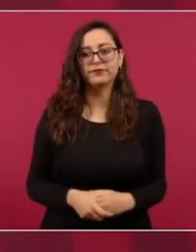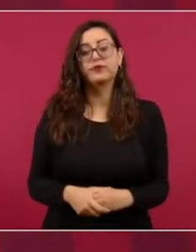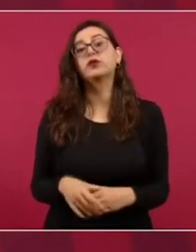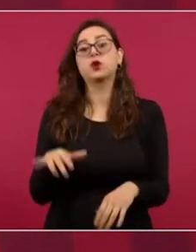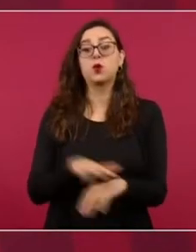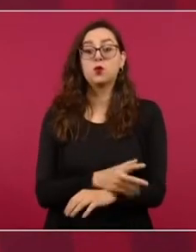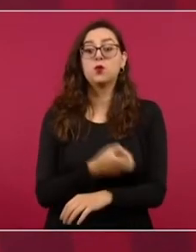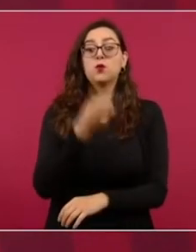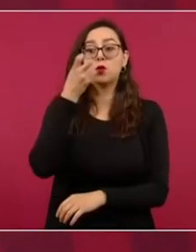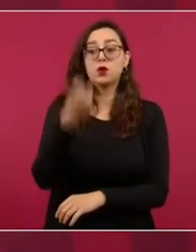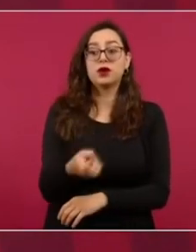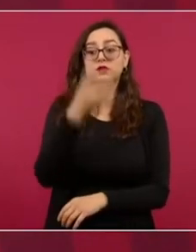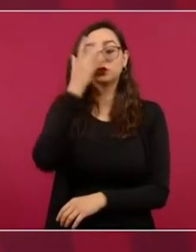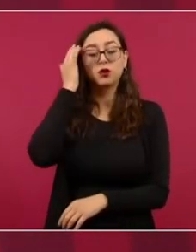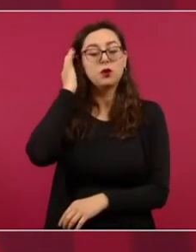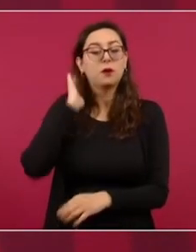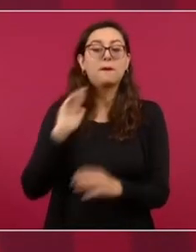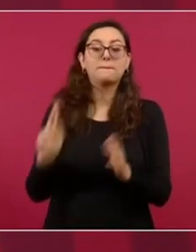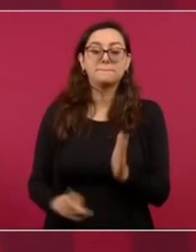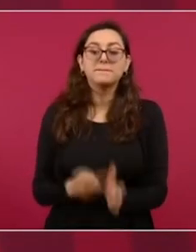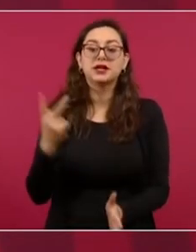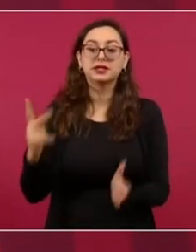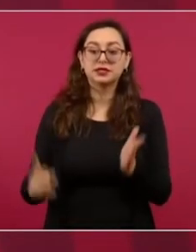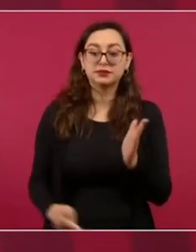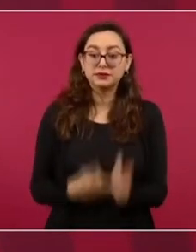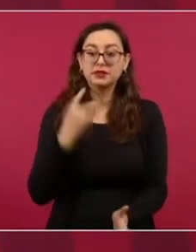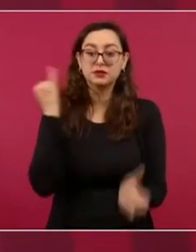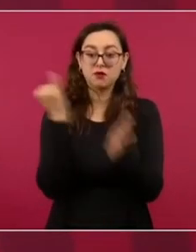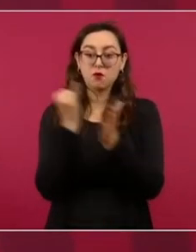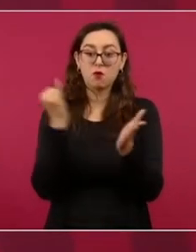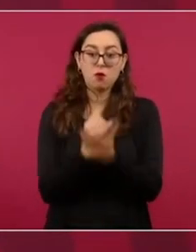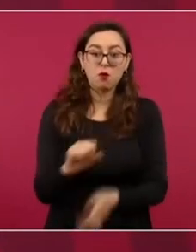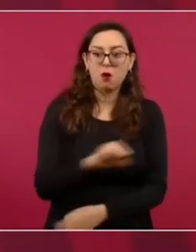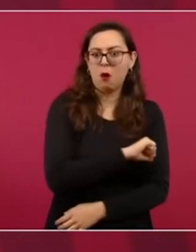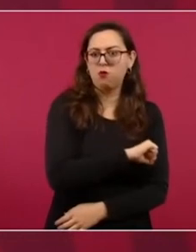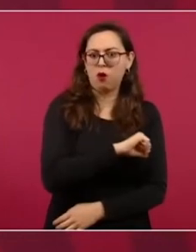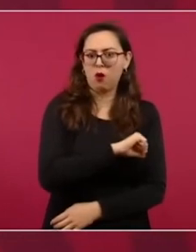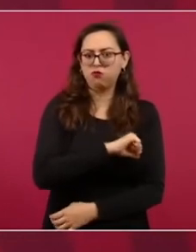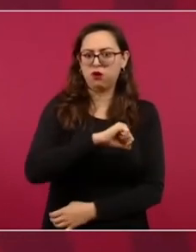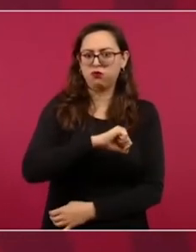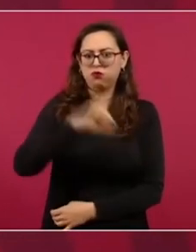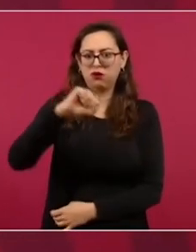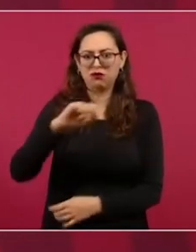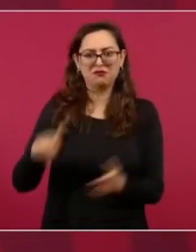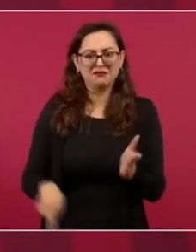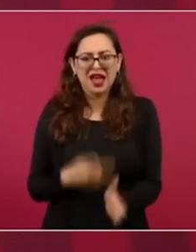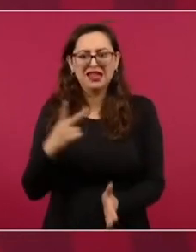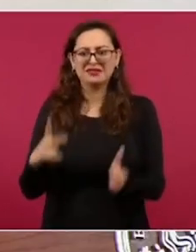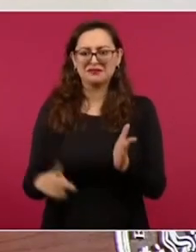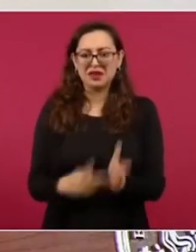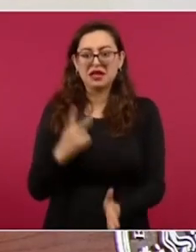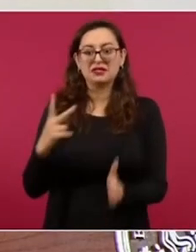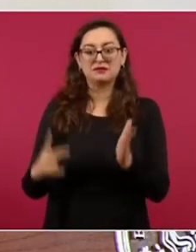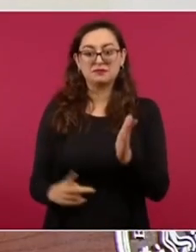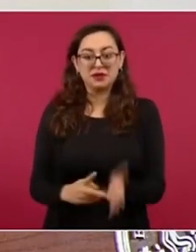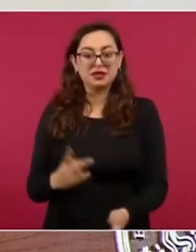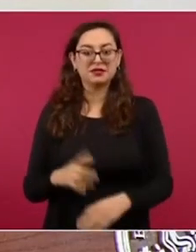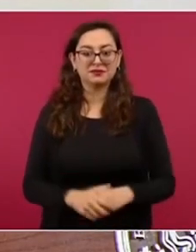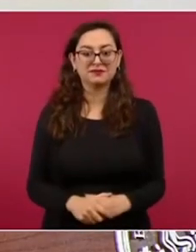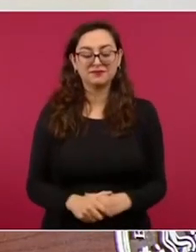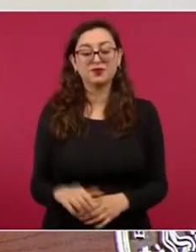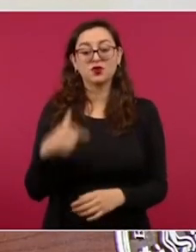Por eso los aumentos de impuestos, me acuerdo muy bien todavía, cuando